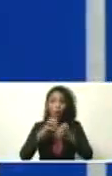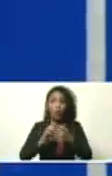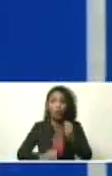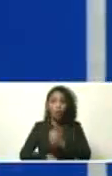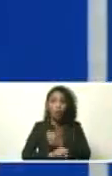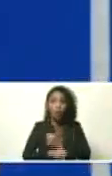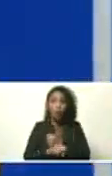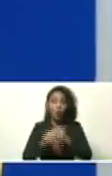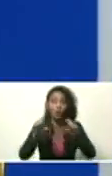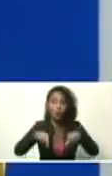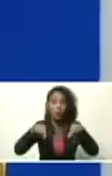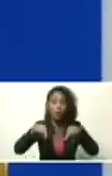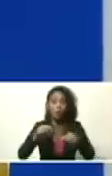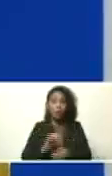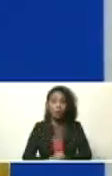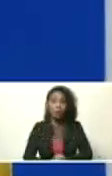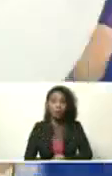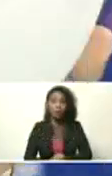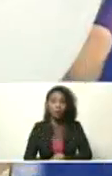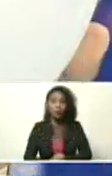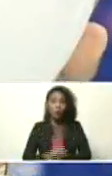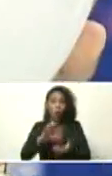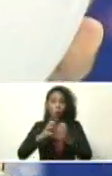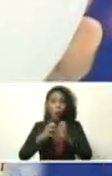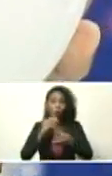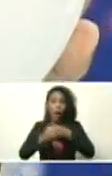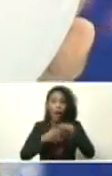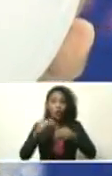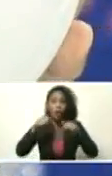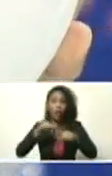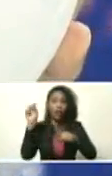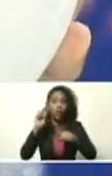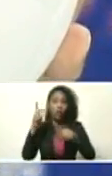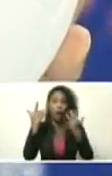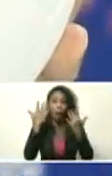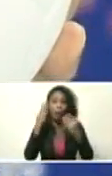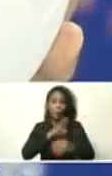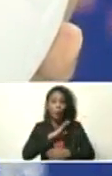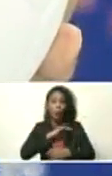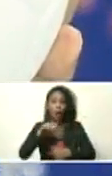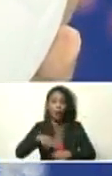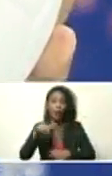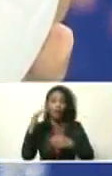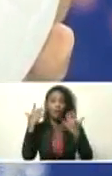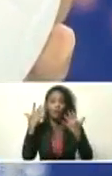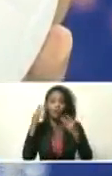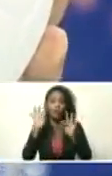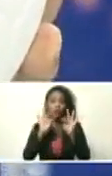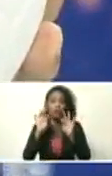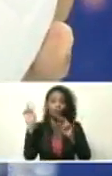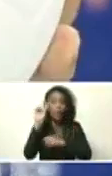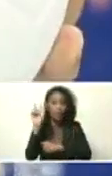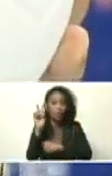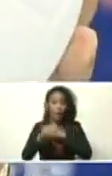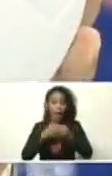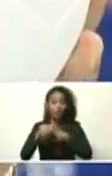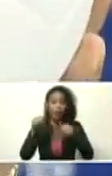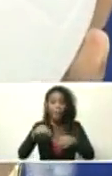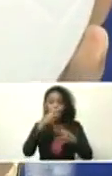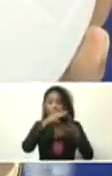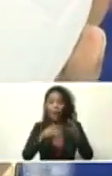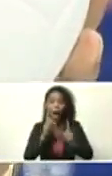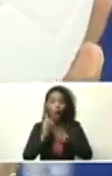sala, ¿ves? Sí. Un balón hecho en Venezuela con manos venezolanas. material hecho en Venezuela también,